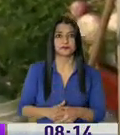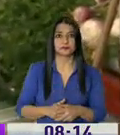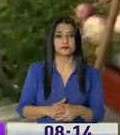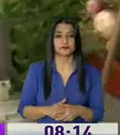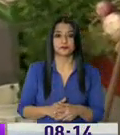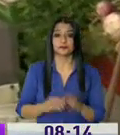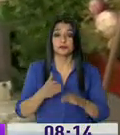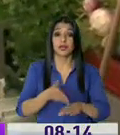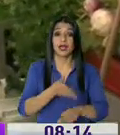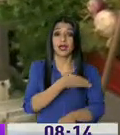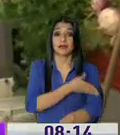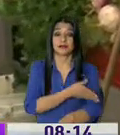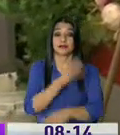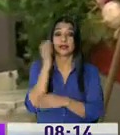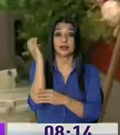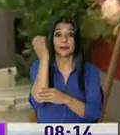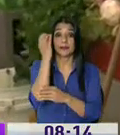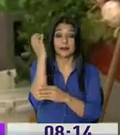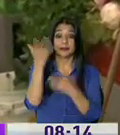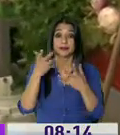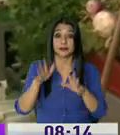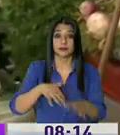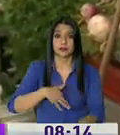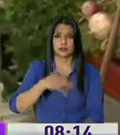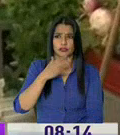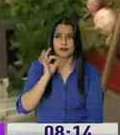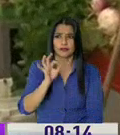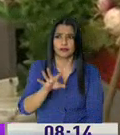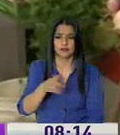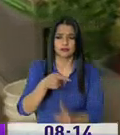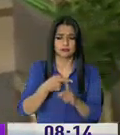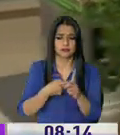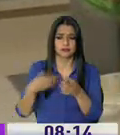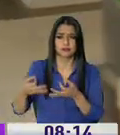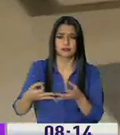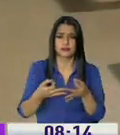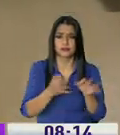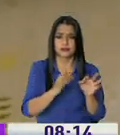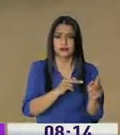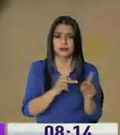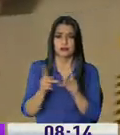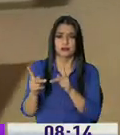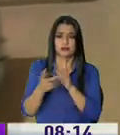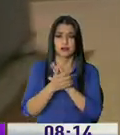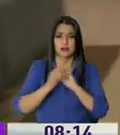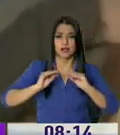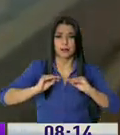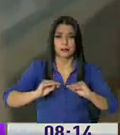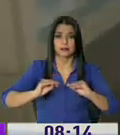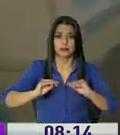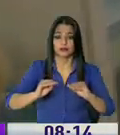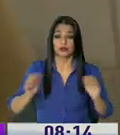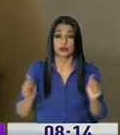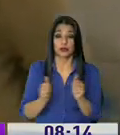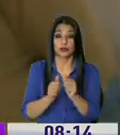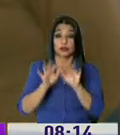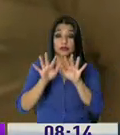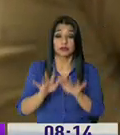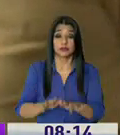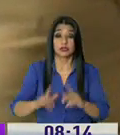inclusive antes del estado de emergencia. En el mes de febrero ya comenzó un plan de capacitación que se lo desarrolló con la Secretaría de